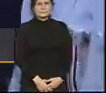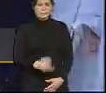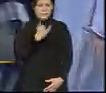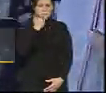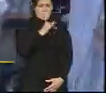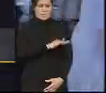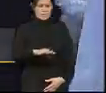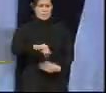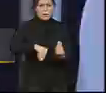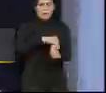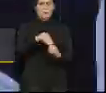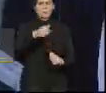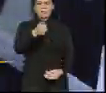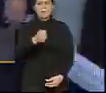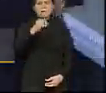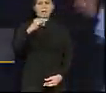niña H.